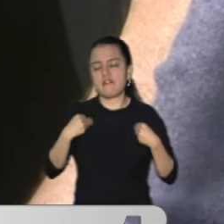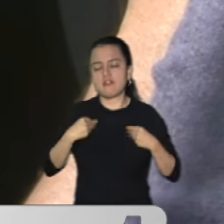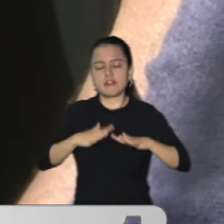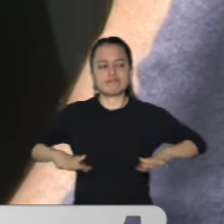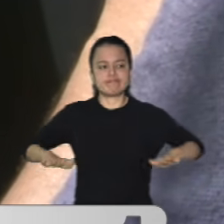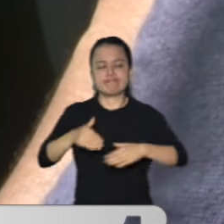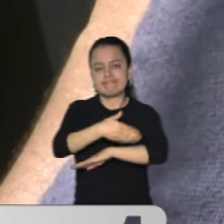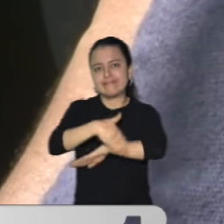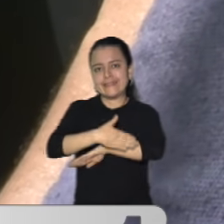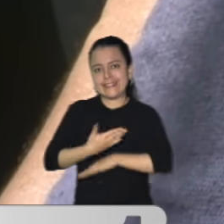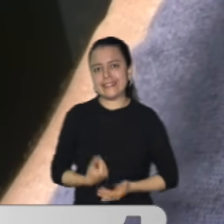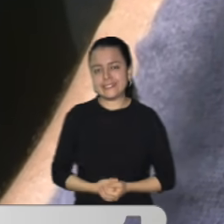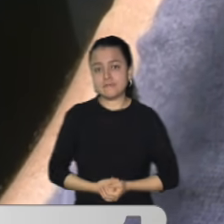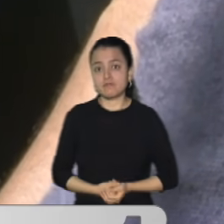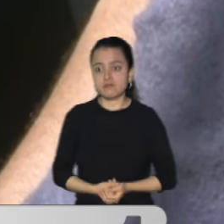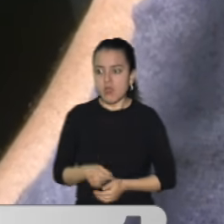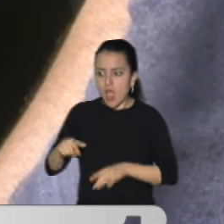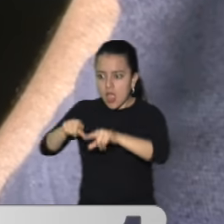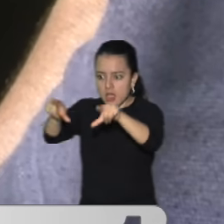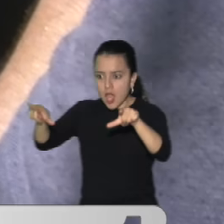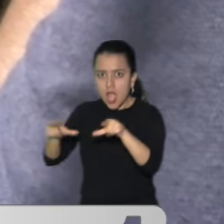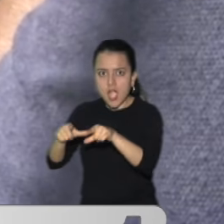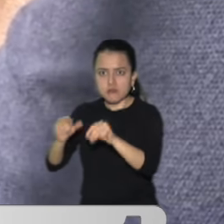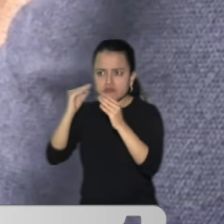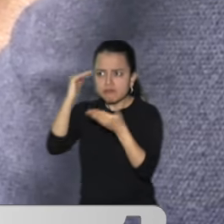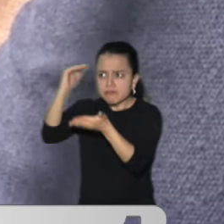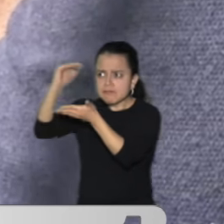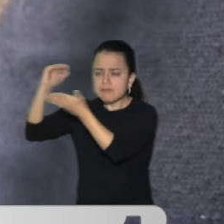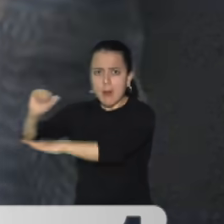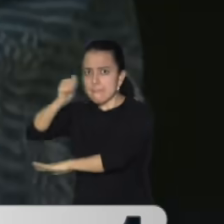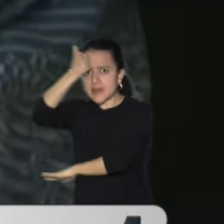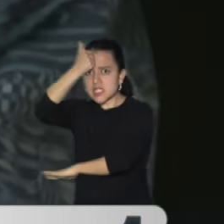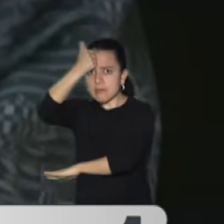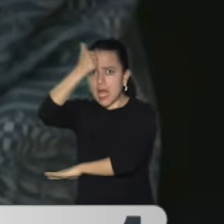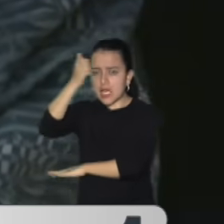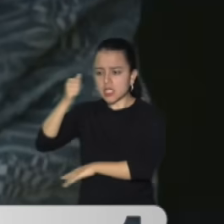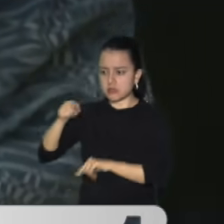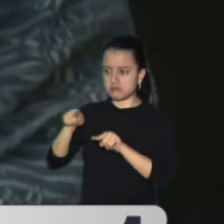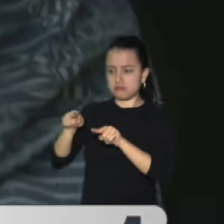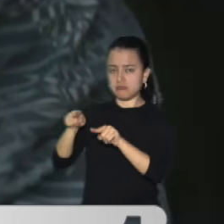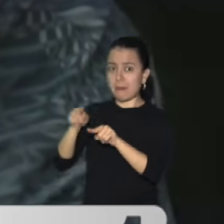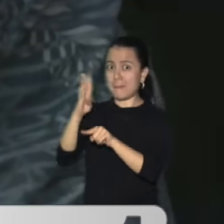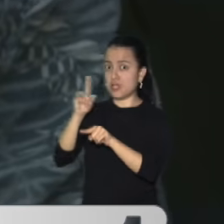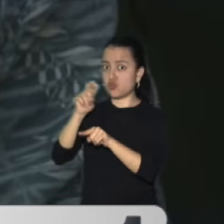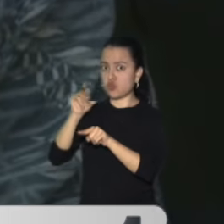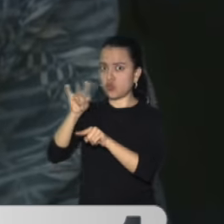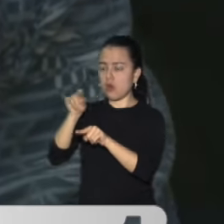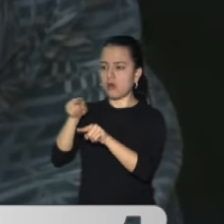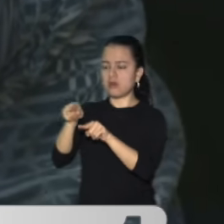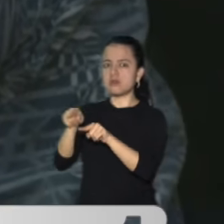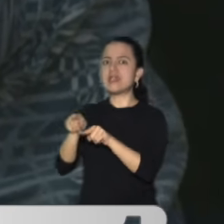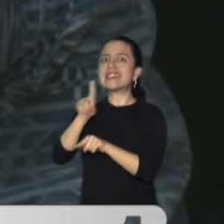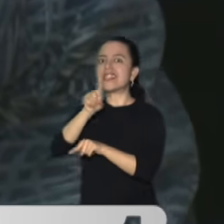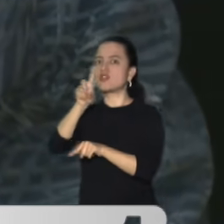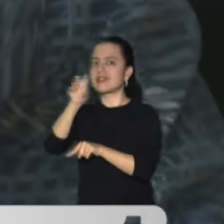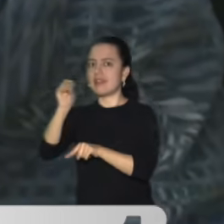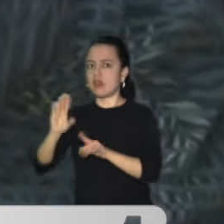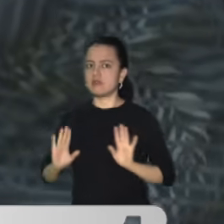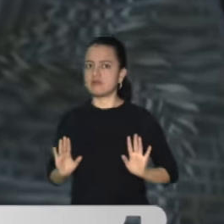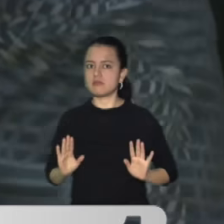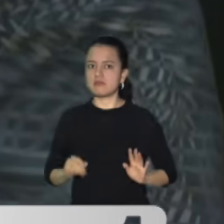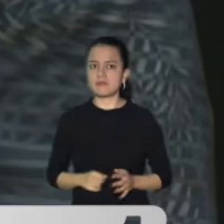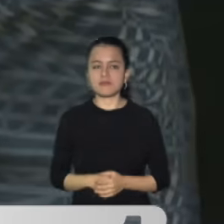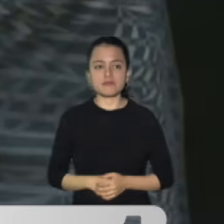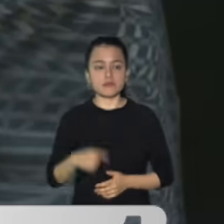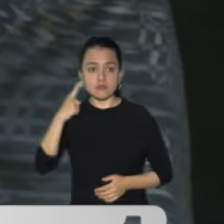de calle y solo en el mercado de Basurto unos 160. Y en este caso, a quienes no logremos impactar en esta jornada de